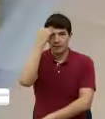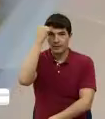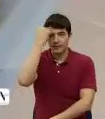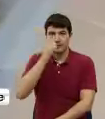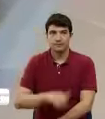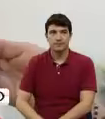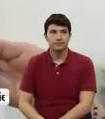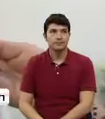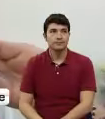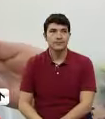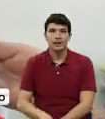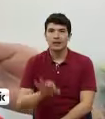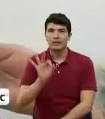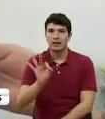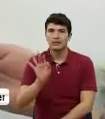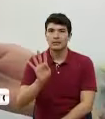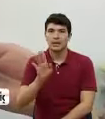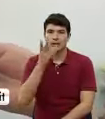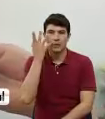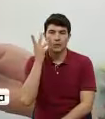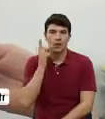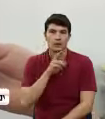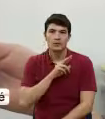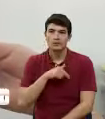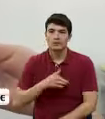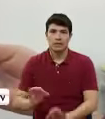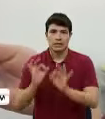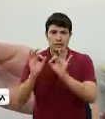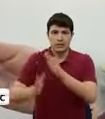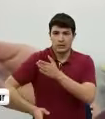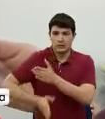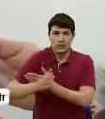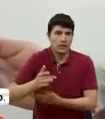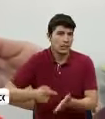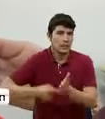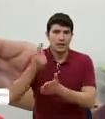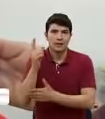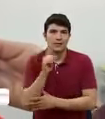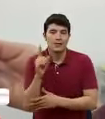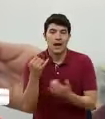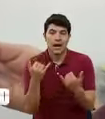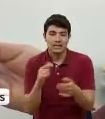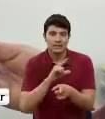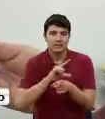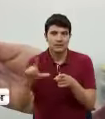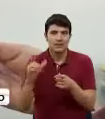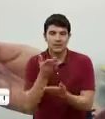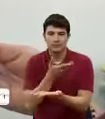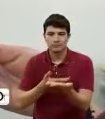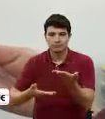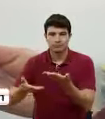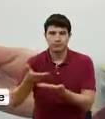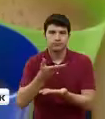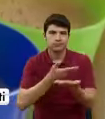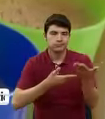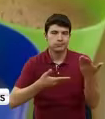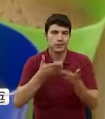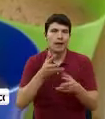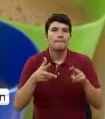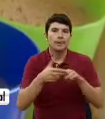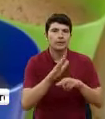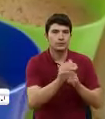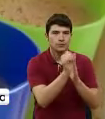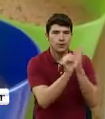en 3 ni en 4 días garantizar la continuidad inmediata. Esta semana va a haber interrupción del programa, pero